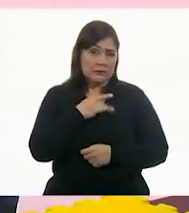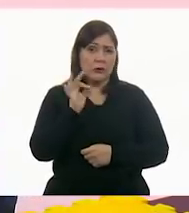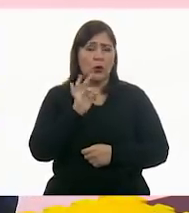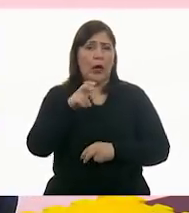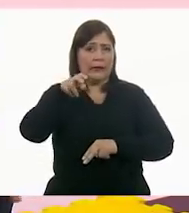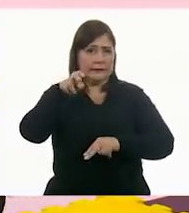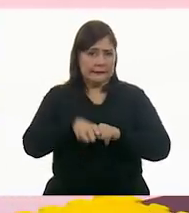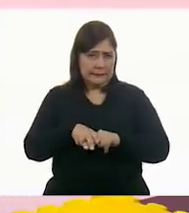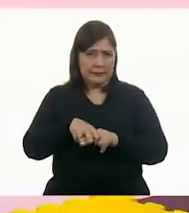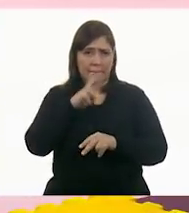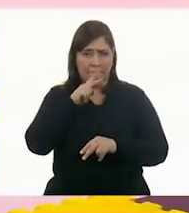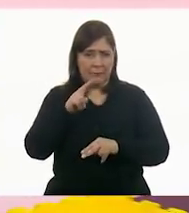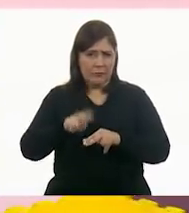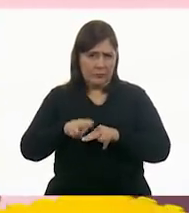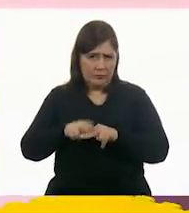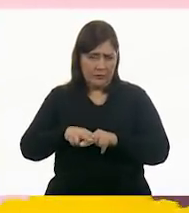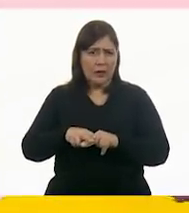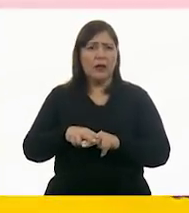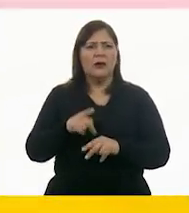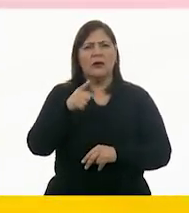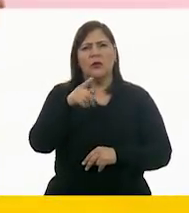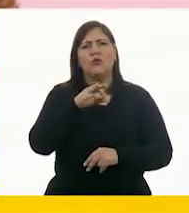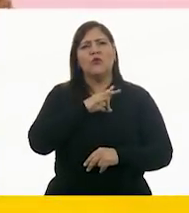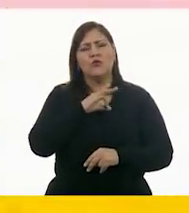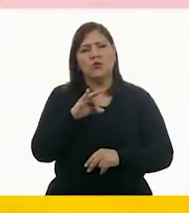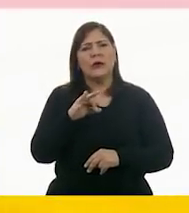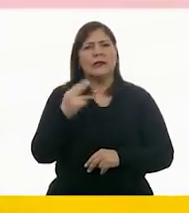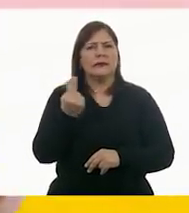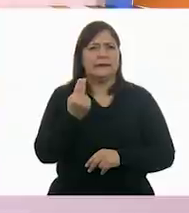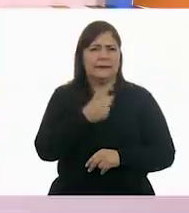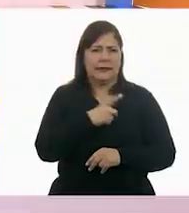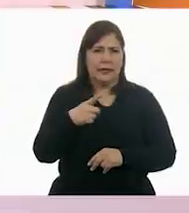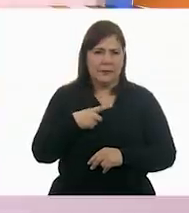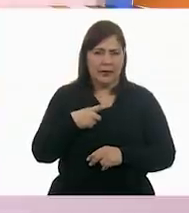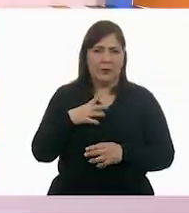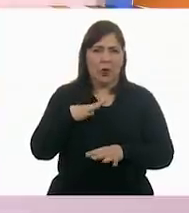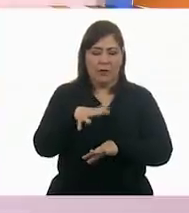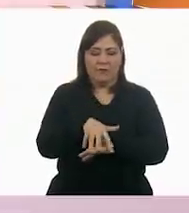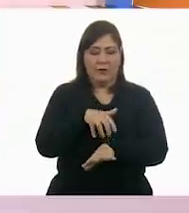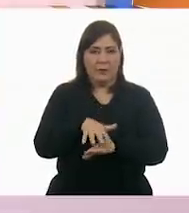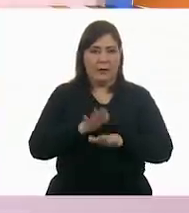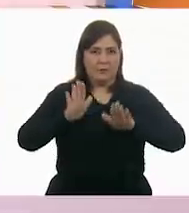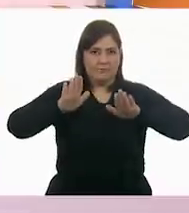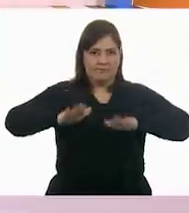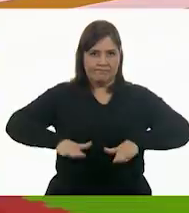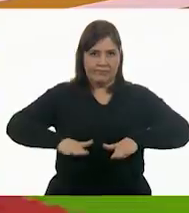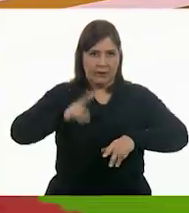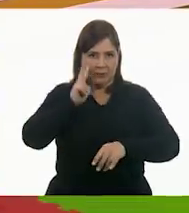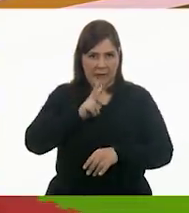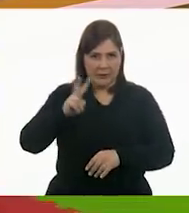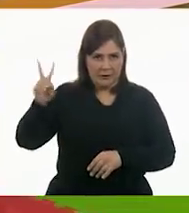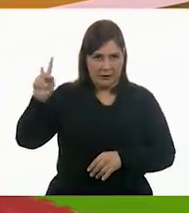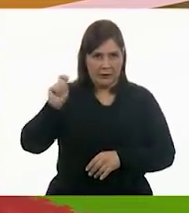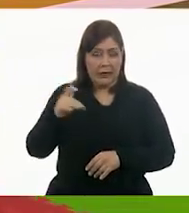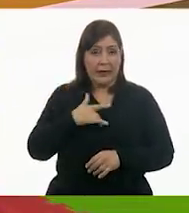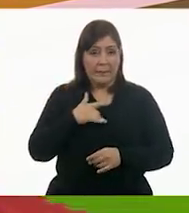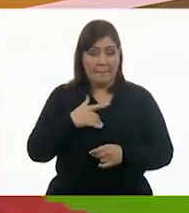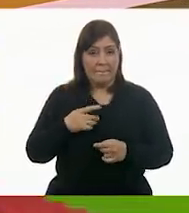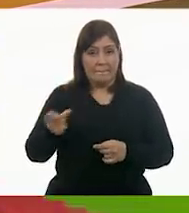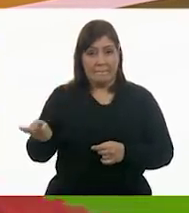silla, nada más que tus pies estén en contacto con la tierra. Uh-huh. Uh-huh. Okay. Entonces, nuestras